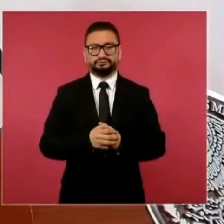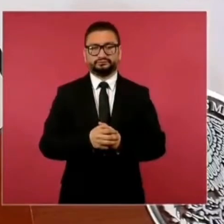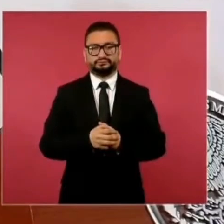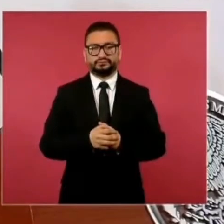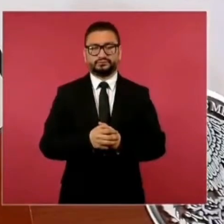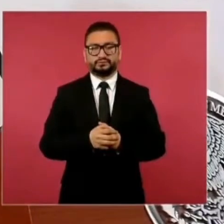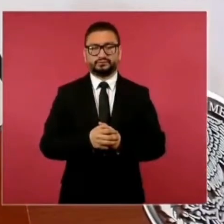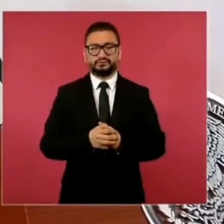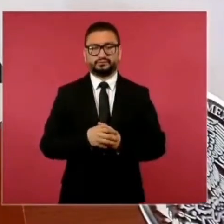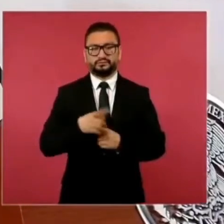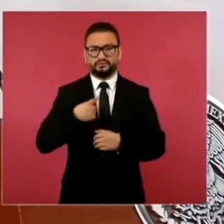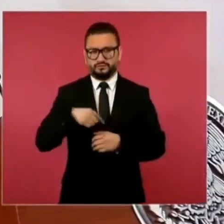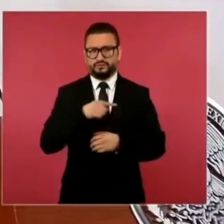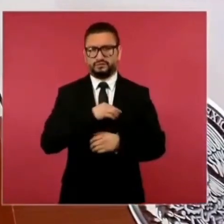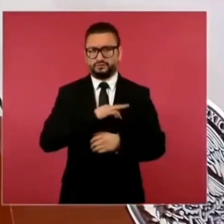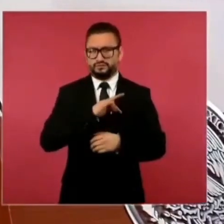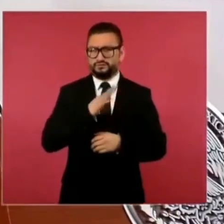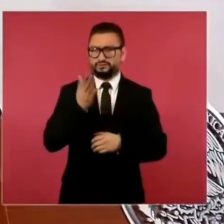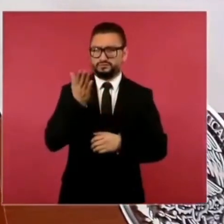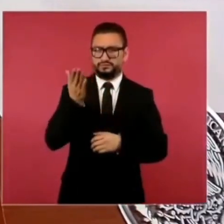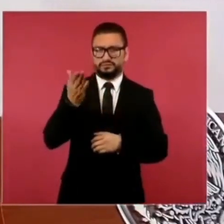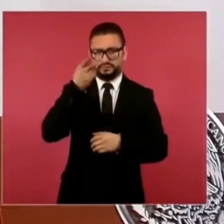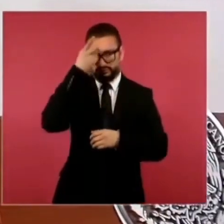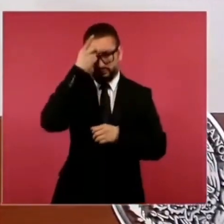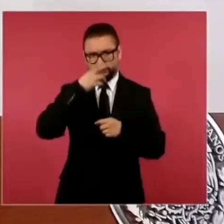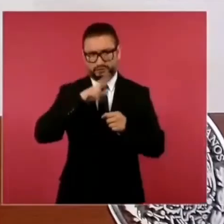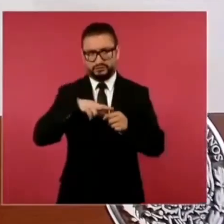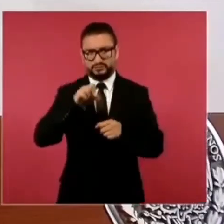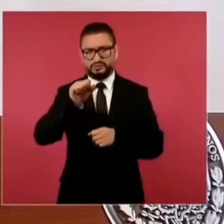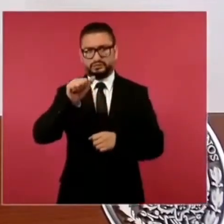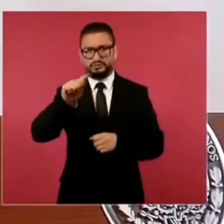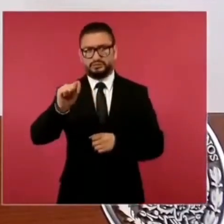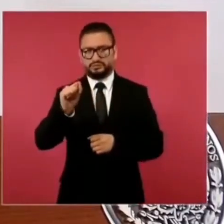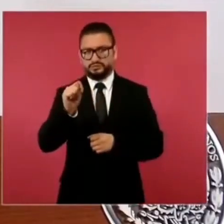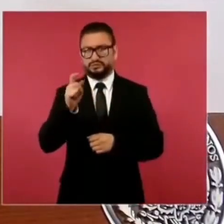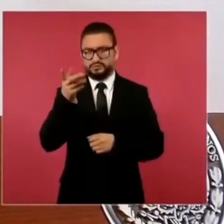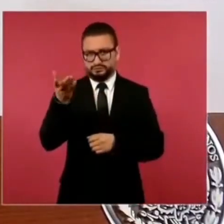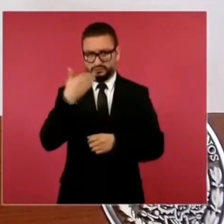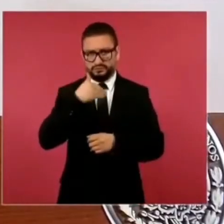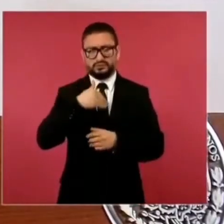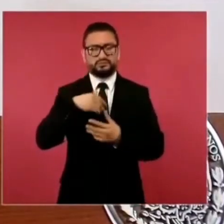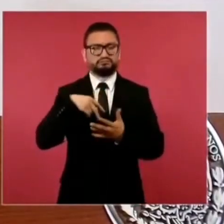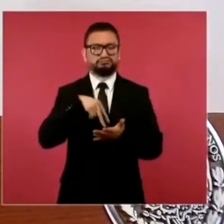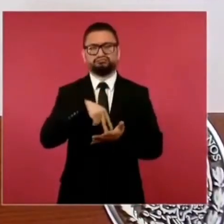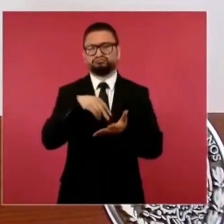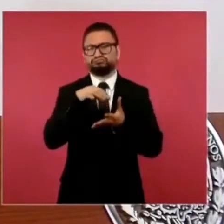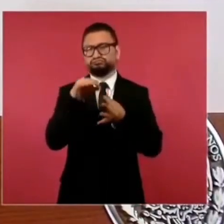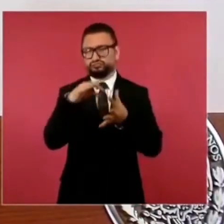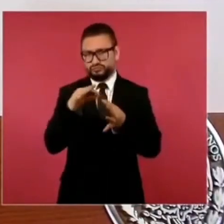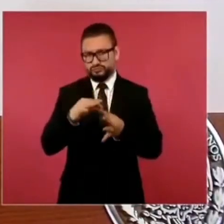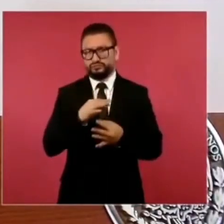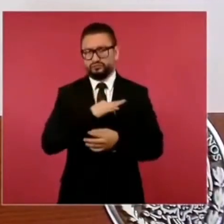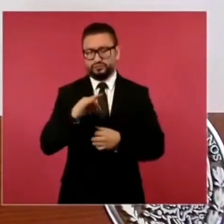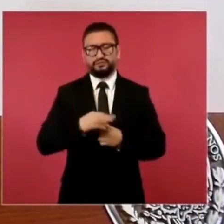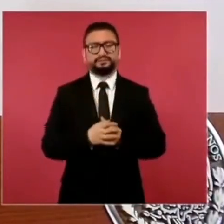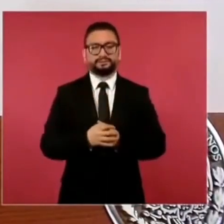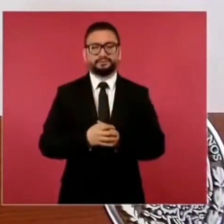Vamos a pedirle al director del SAT que nos diga, porque